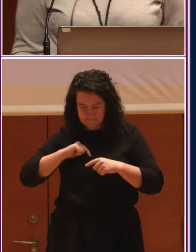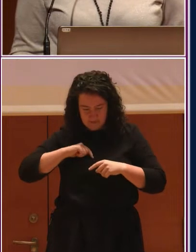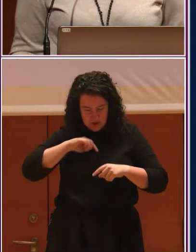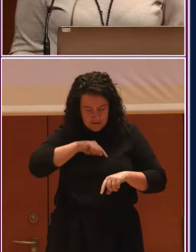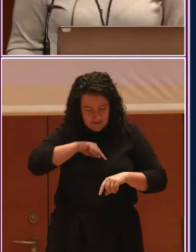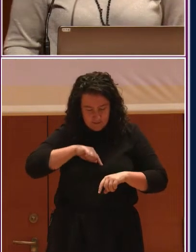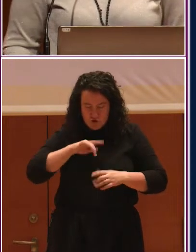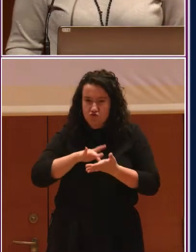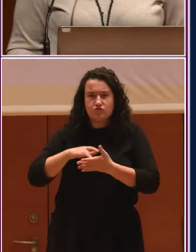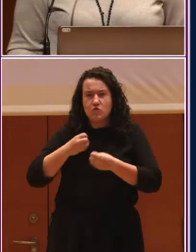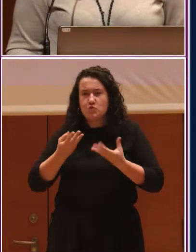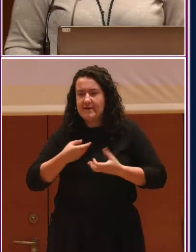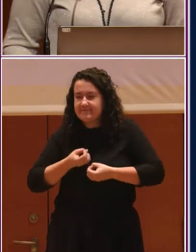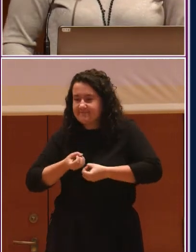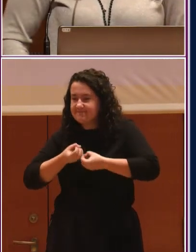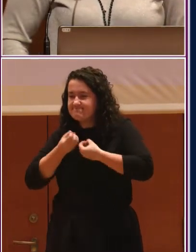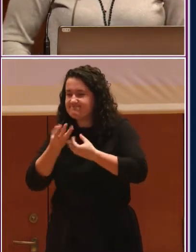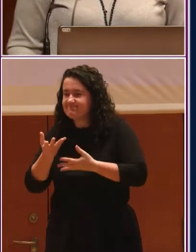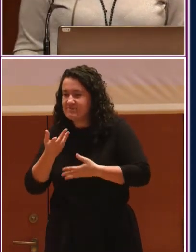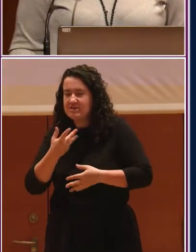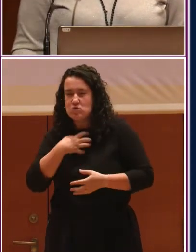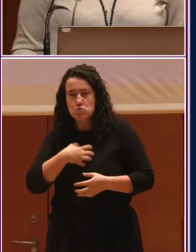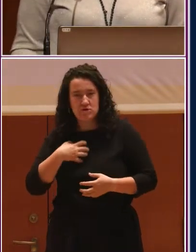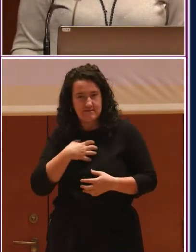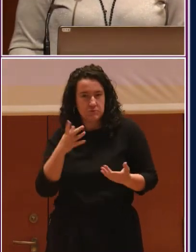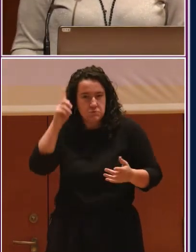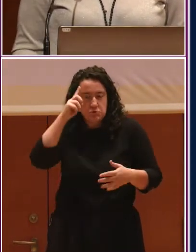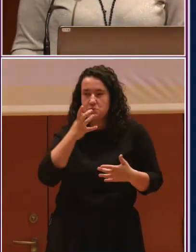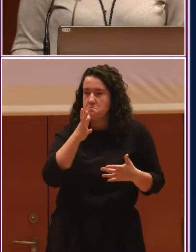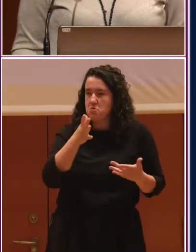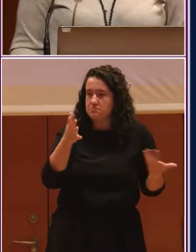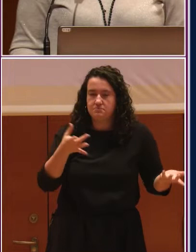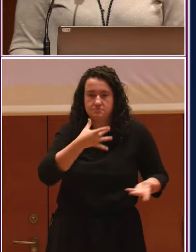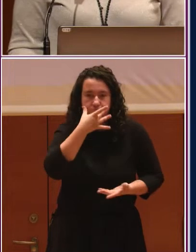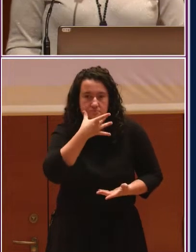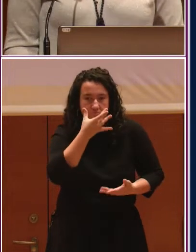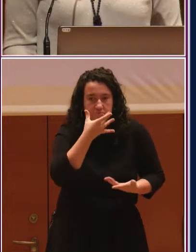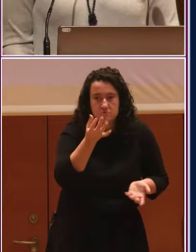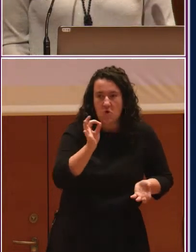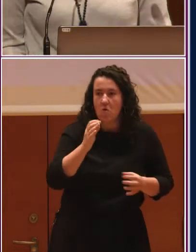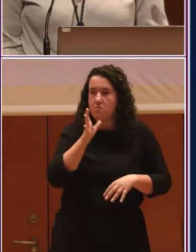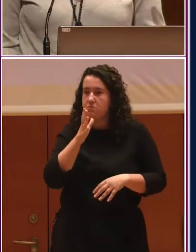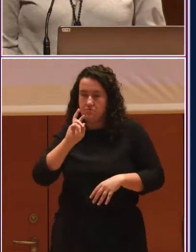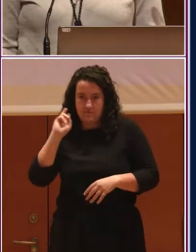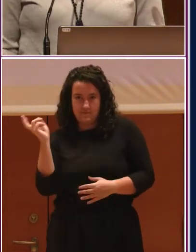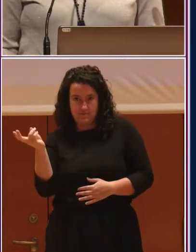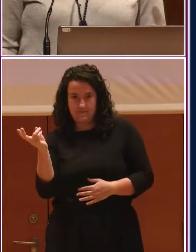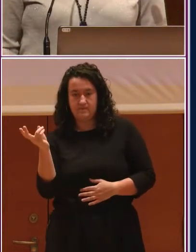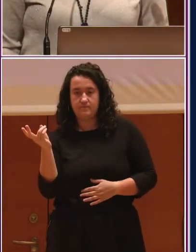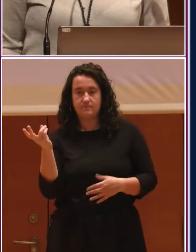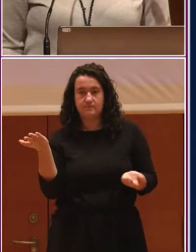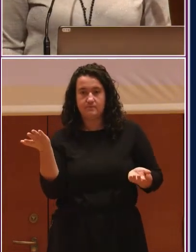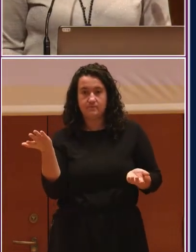muchas veces suele ocurrir que dentro de nuestras familias no es fácil contar qué es lo que nos